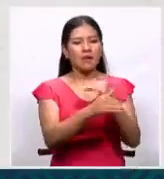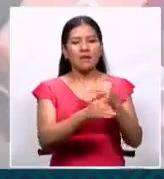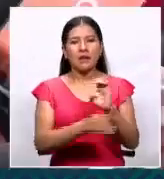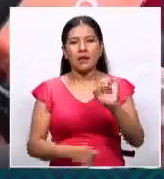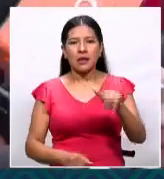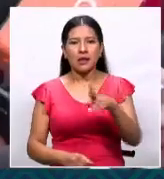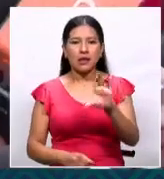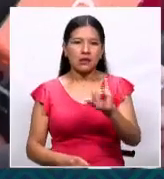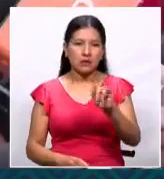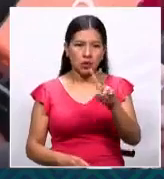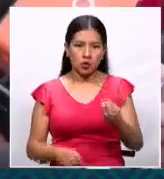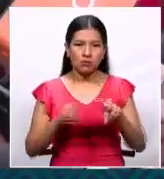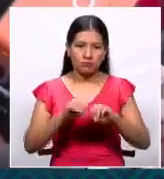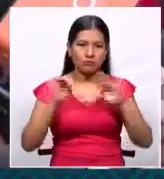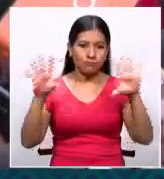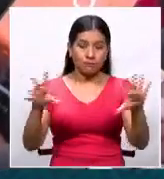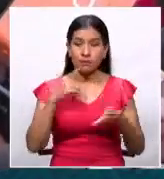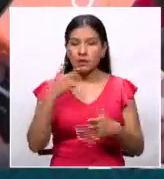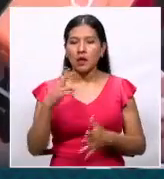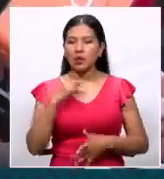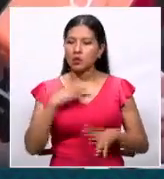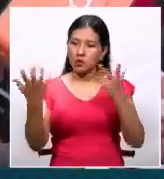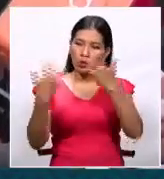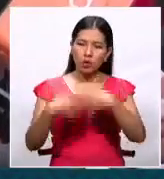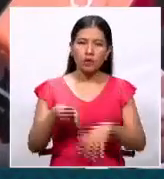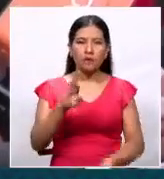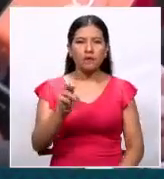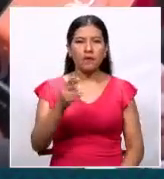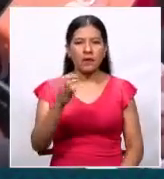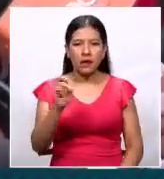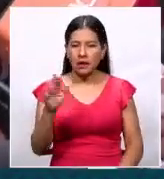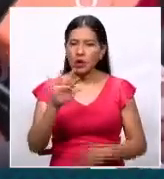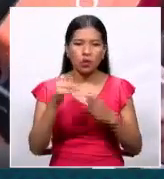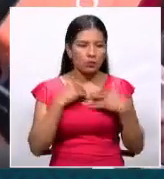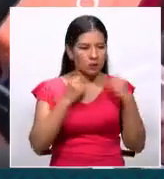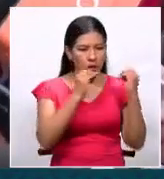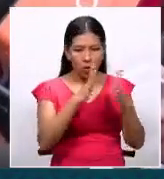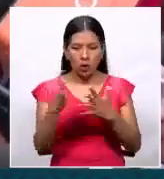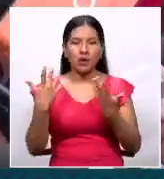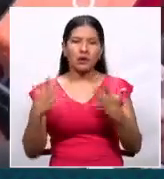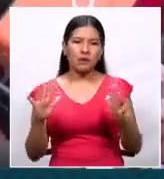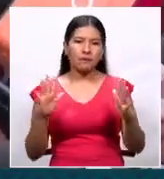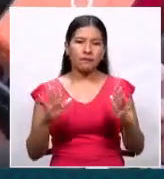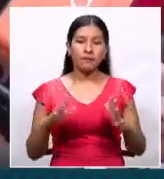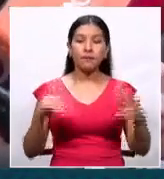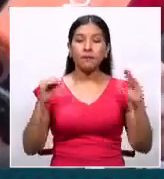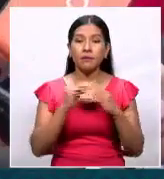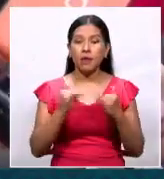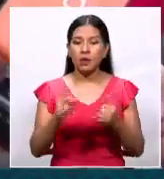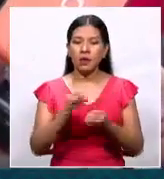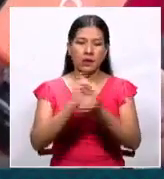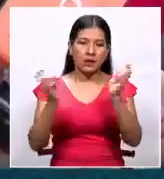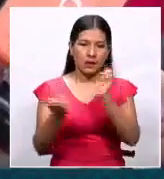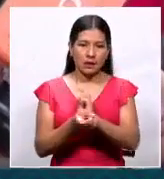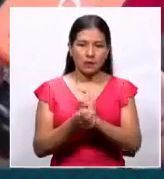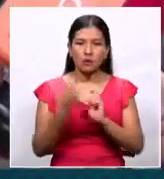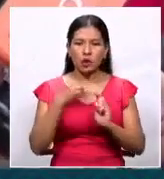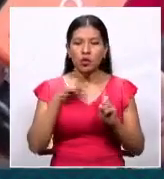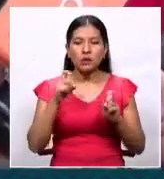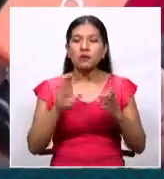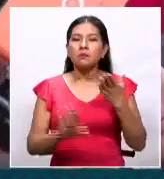531 en total, eso se ha coordinado con FENAENA y se ha acomodado a todos los compañeros. Entonces, para cerrar, estamos tomando